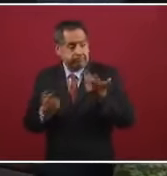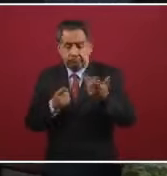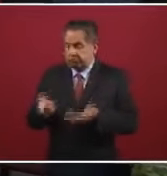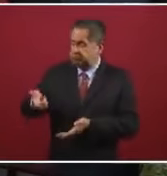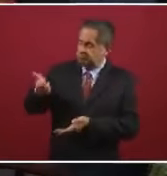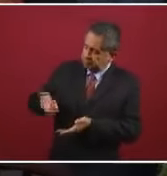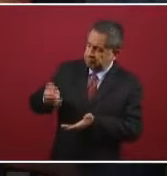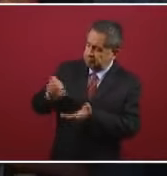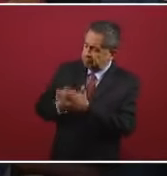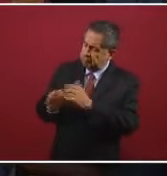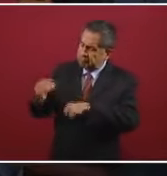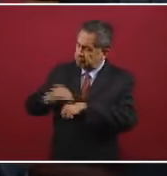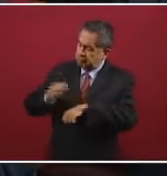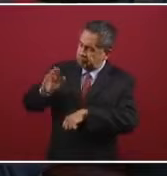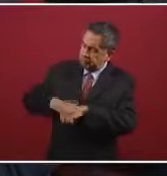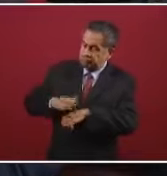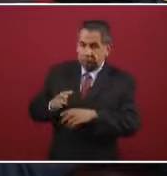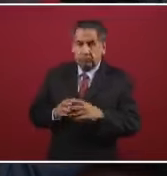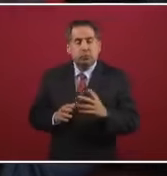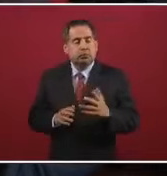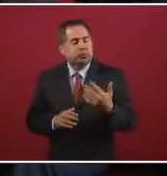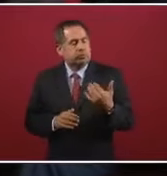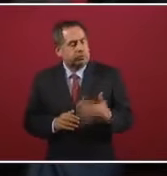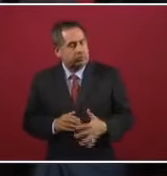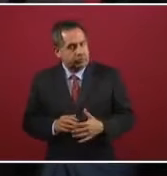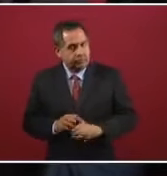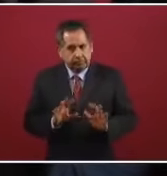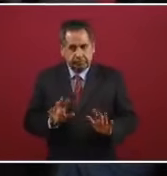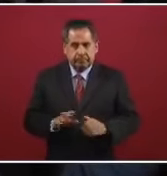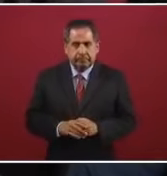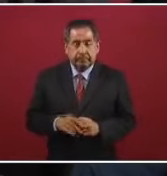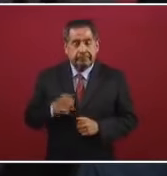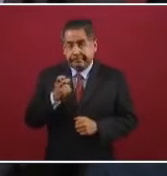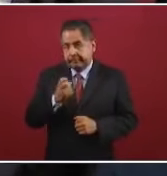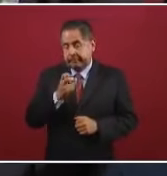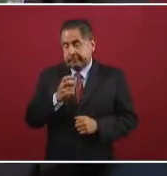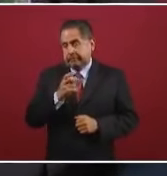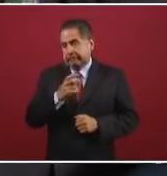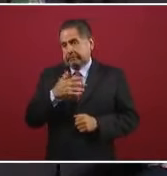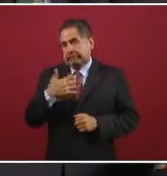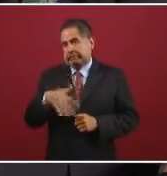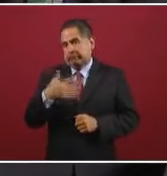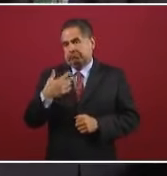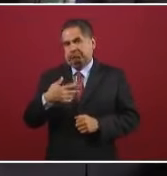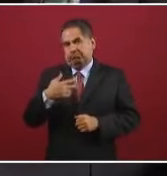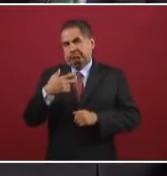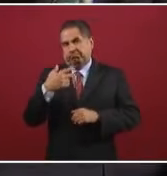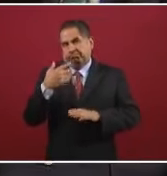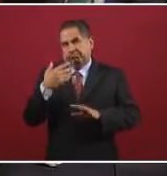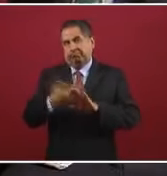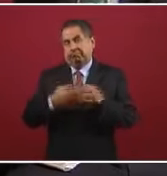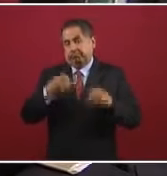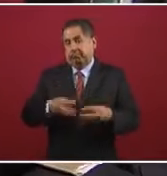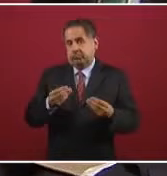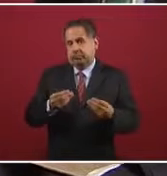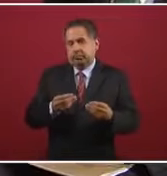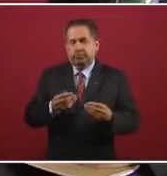venden en Estados Unidos. Esto nos hubiese afectado mucho.